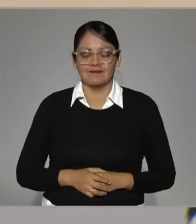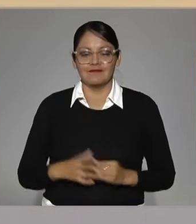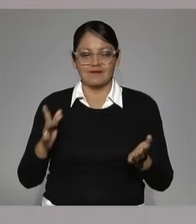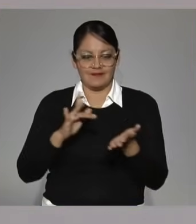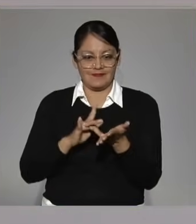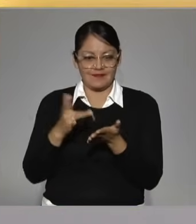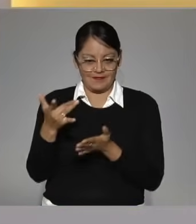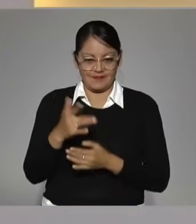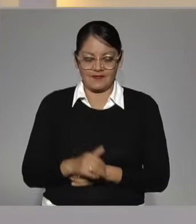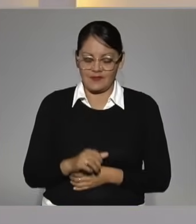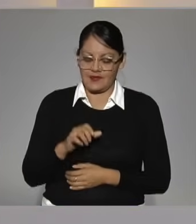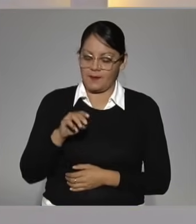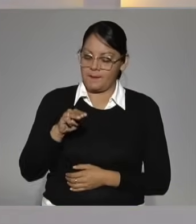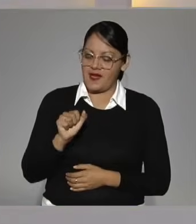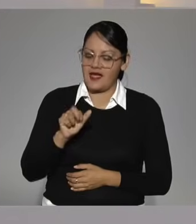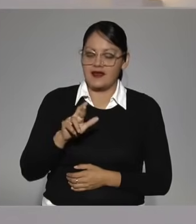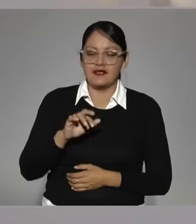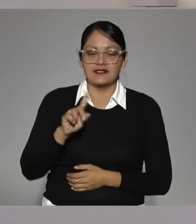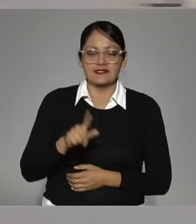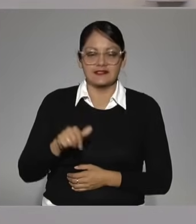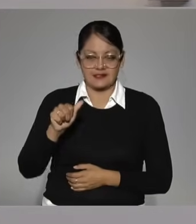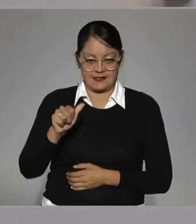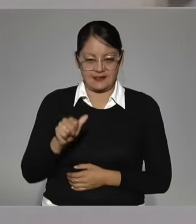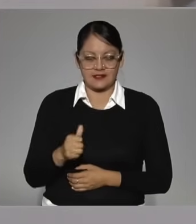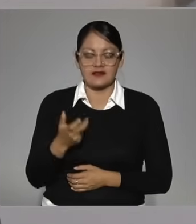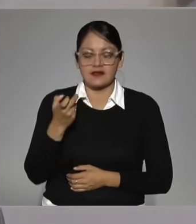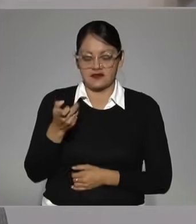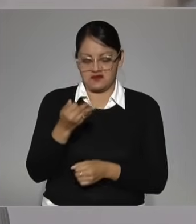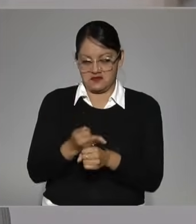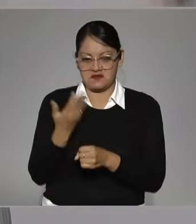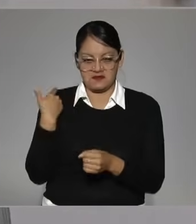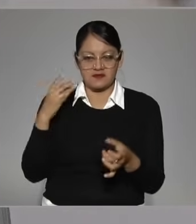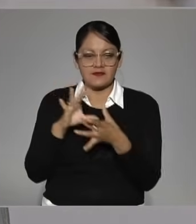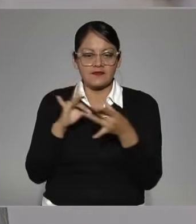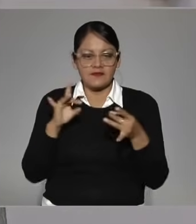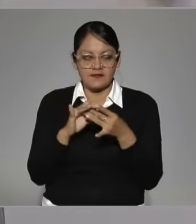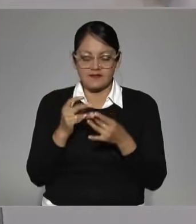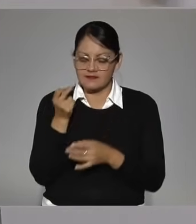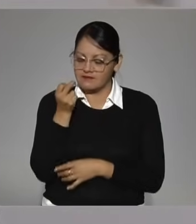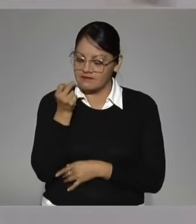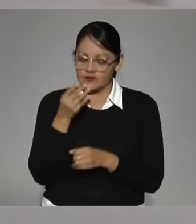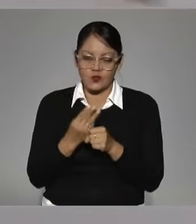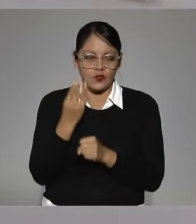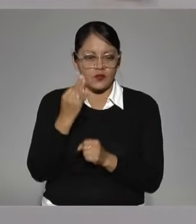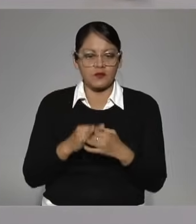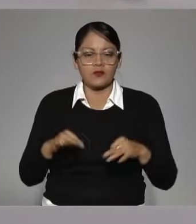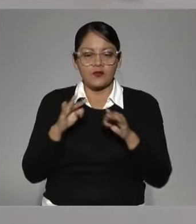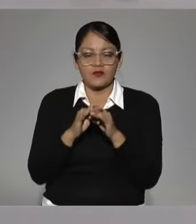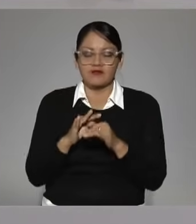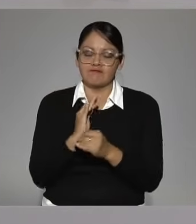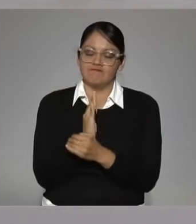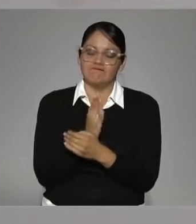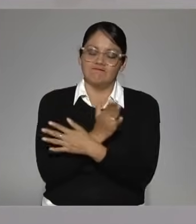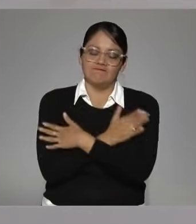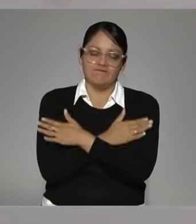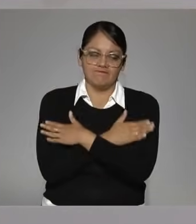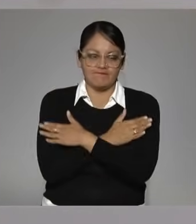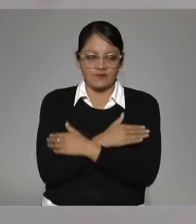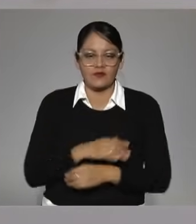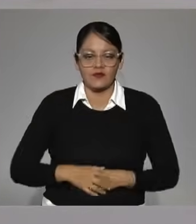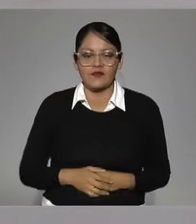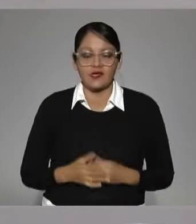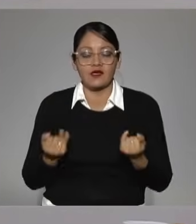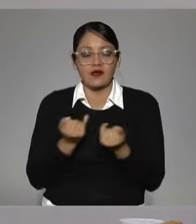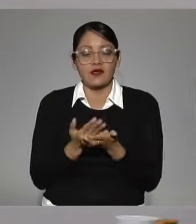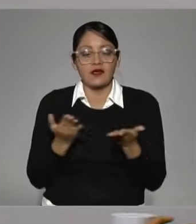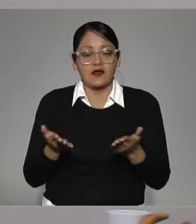Muchísimas gracias a Marisa Escribano por esto que nos comenta, que es sin lugar a duda muy importante. Un fuerte abrazo. Oigan,